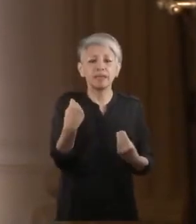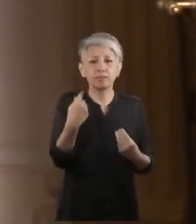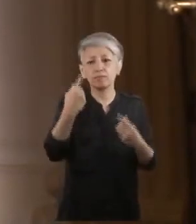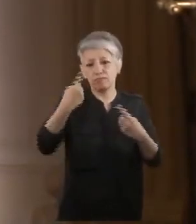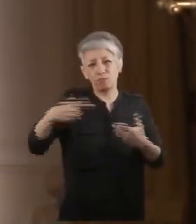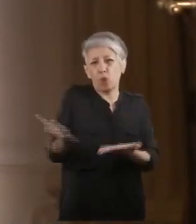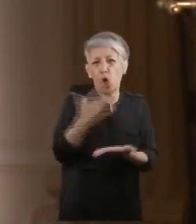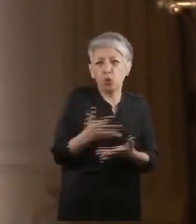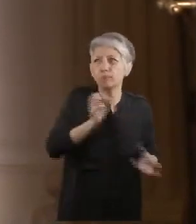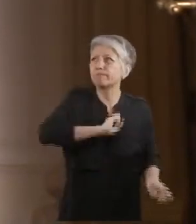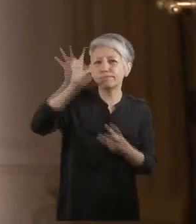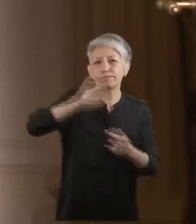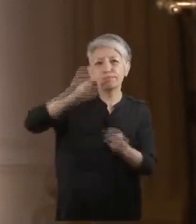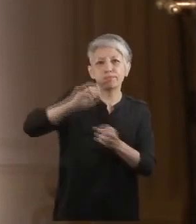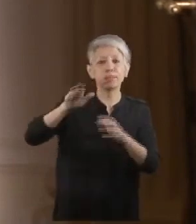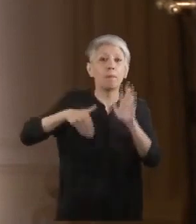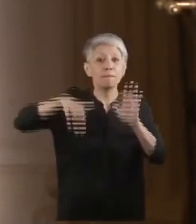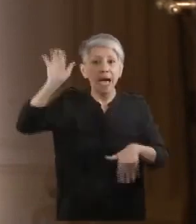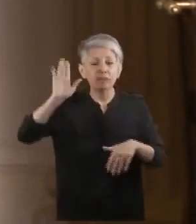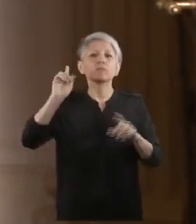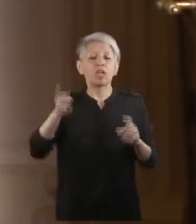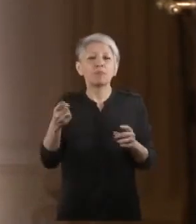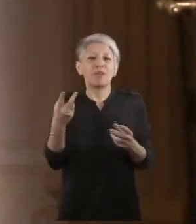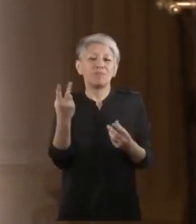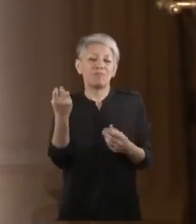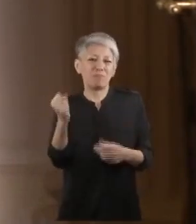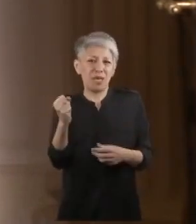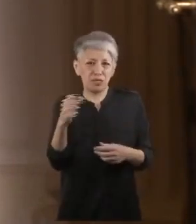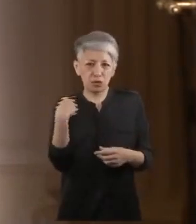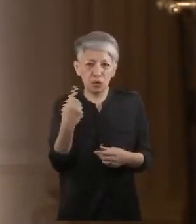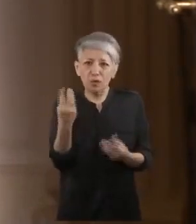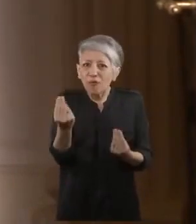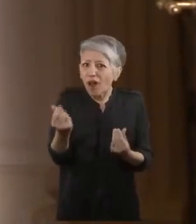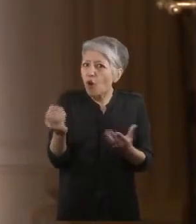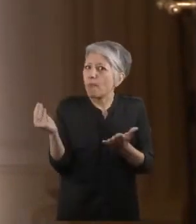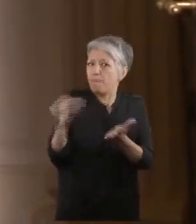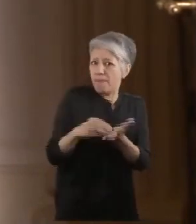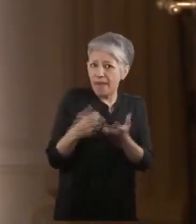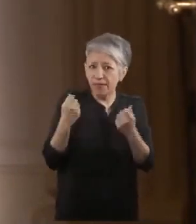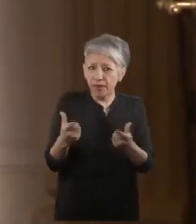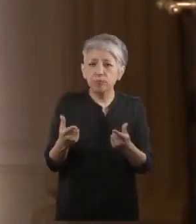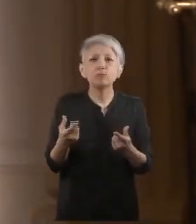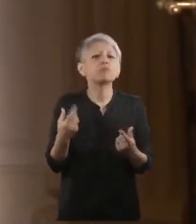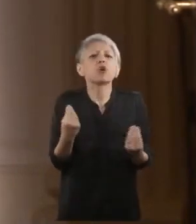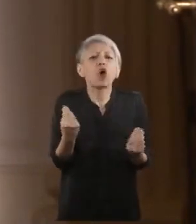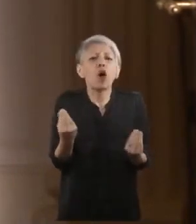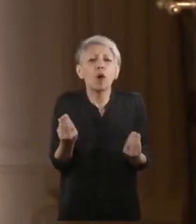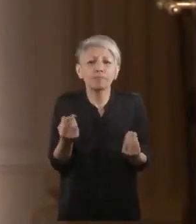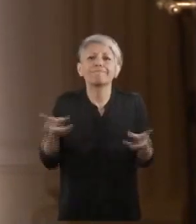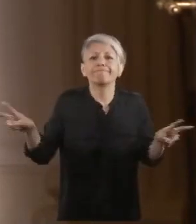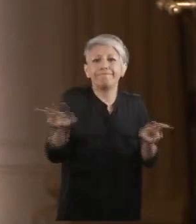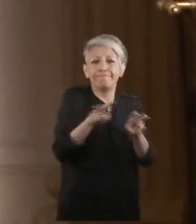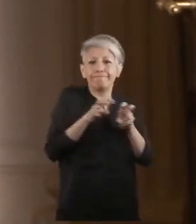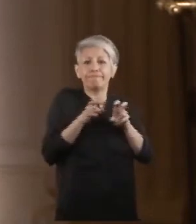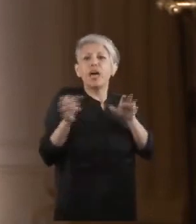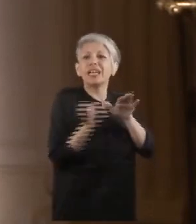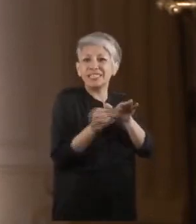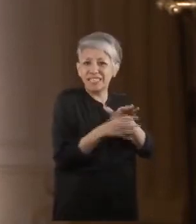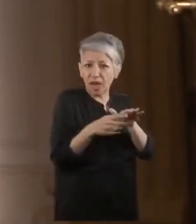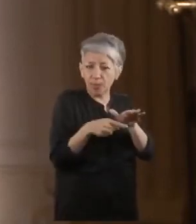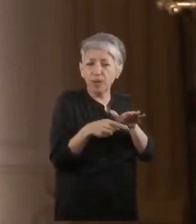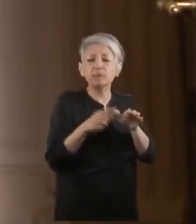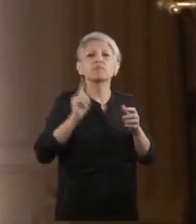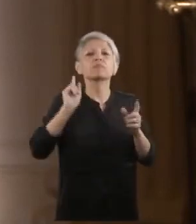y revalorizar nuestra moneda Y eso se logra a través de conseguir más reservas las